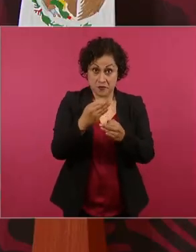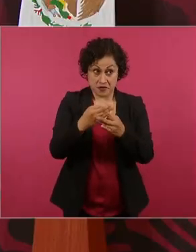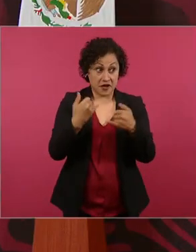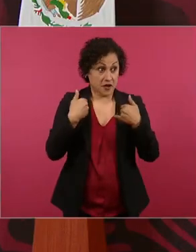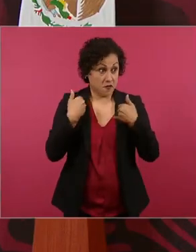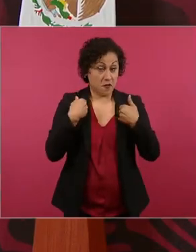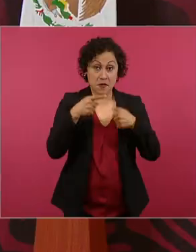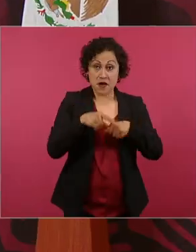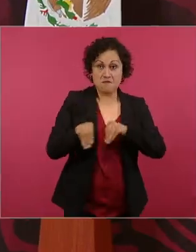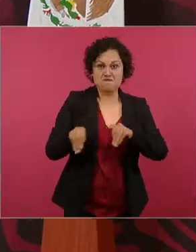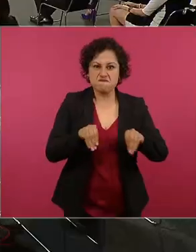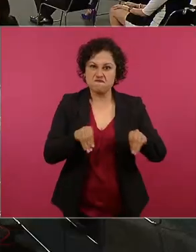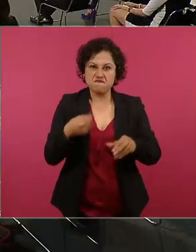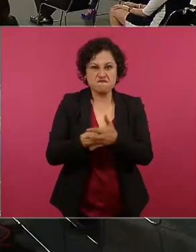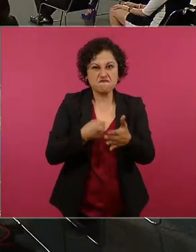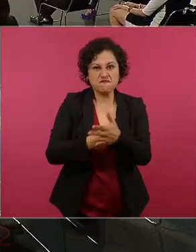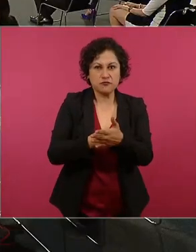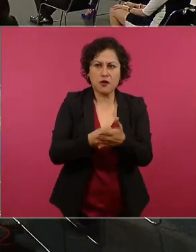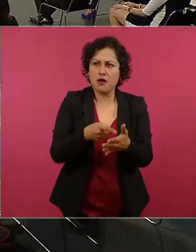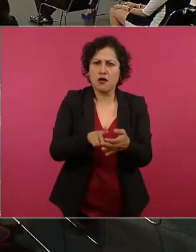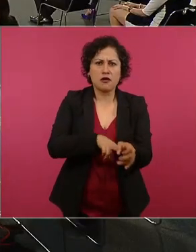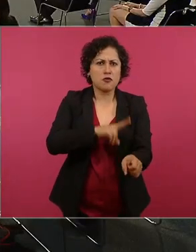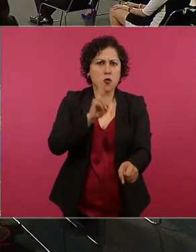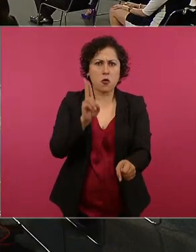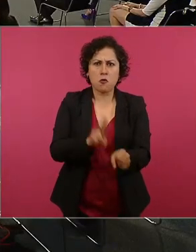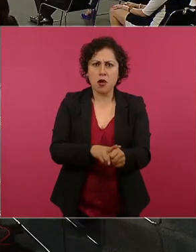Entonces, con los jóvenes